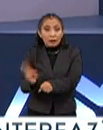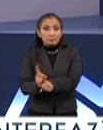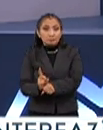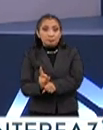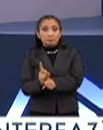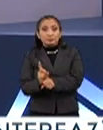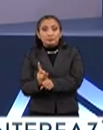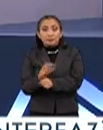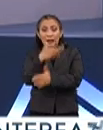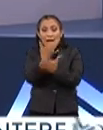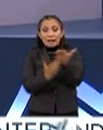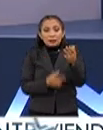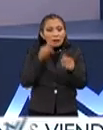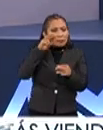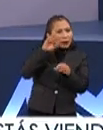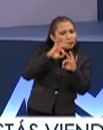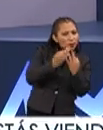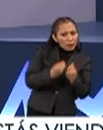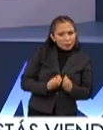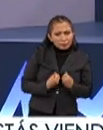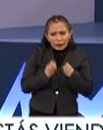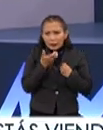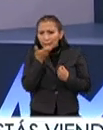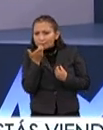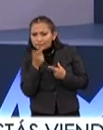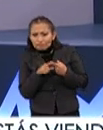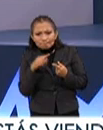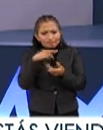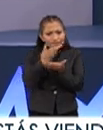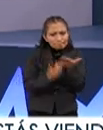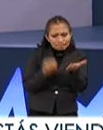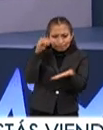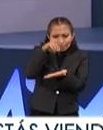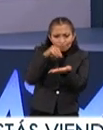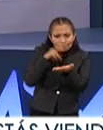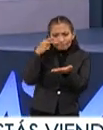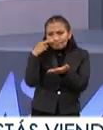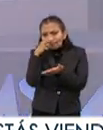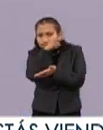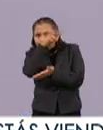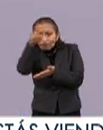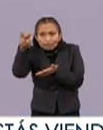¿no? Todos registran las formas de vida, hacen el registro audiovisual,